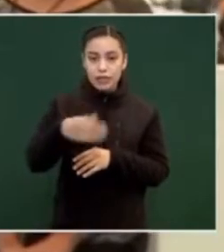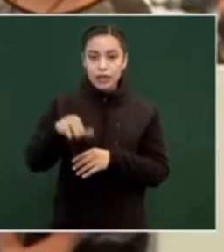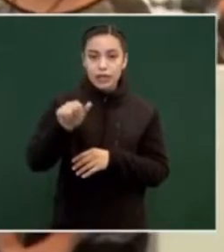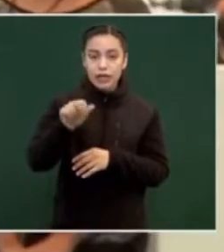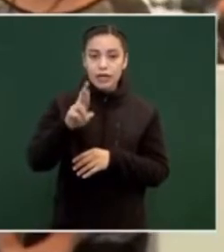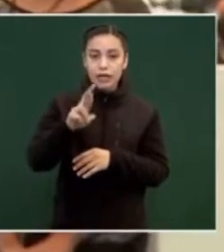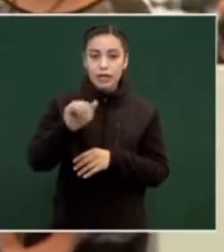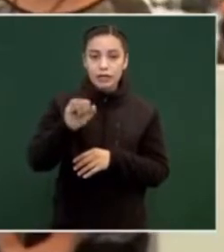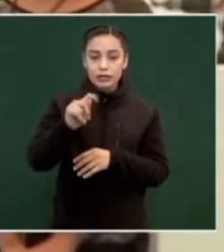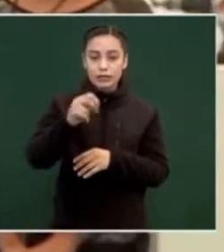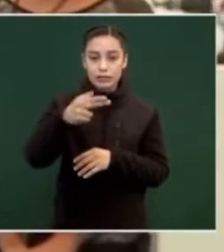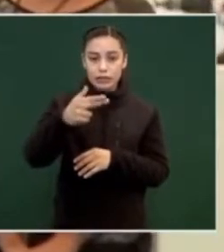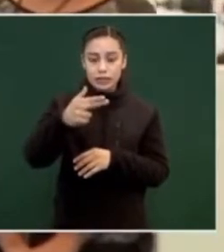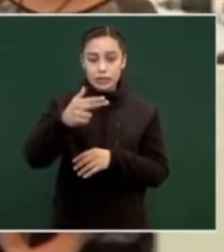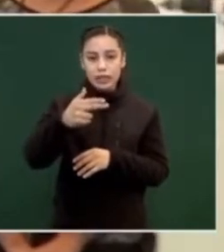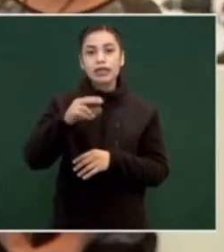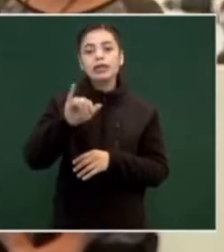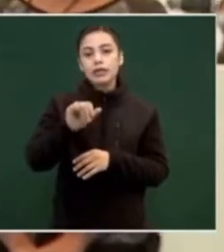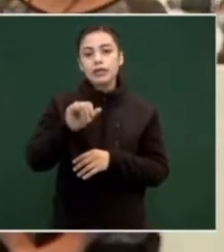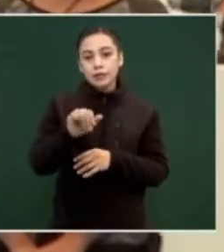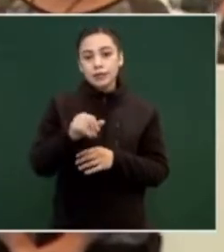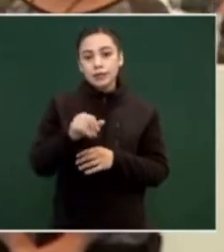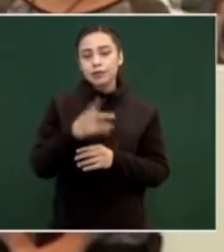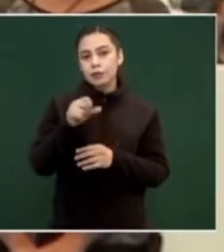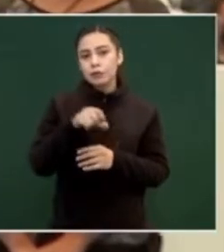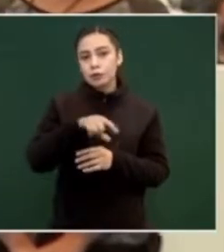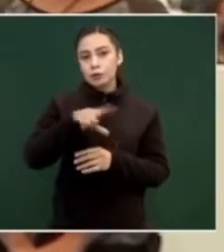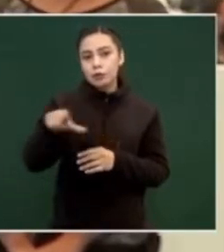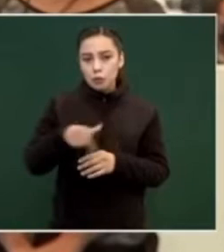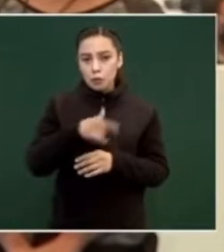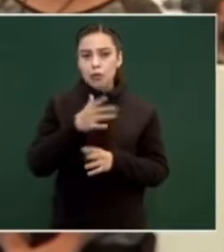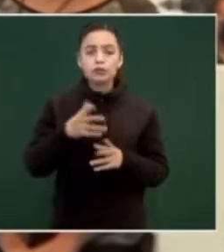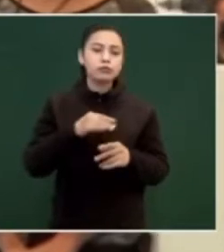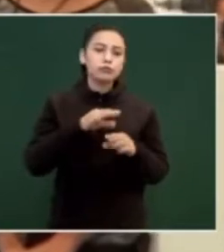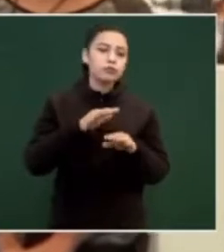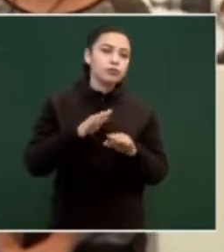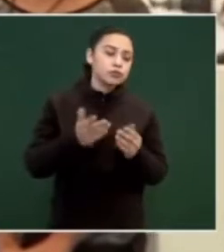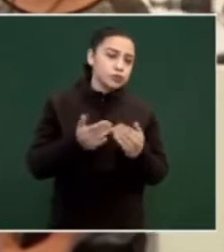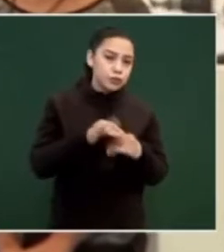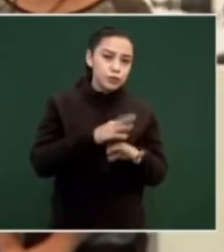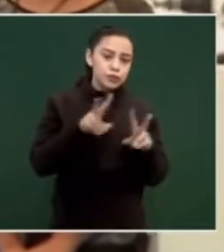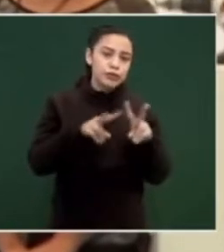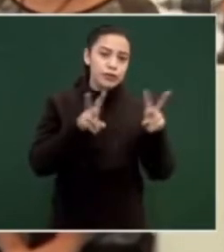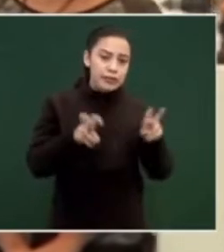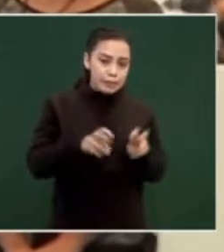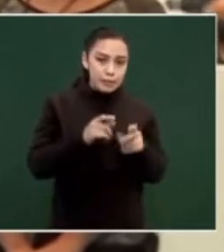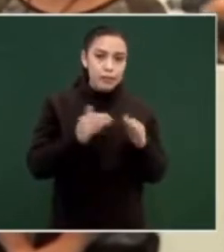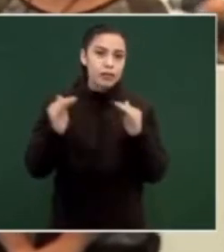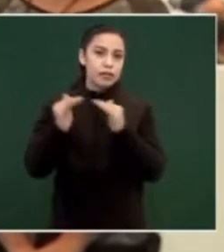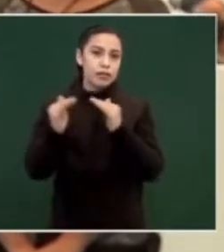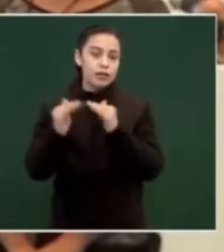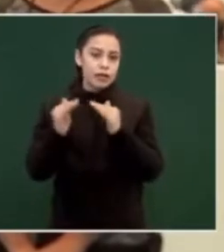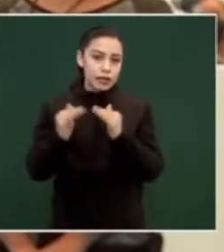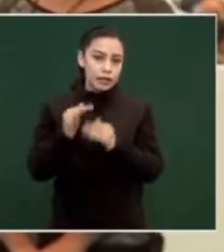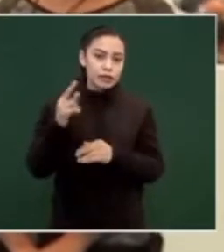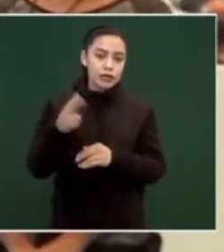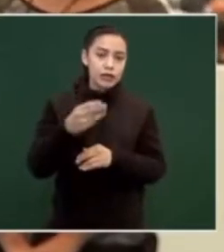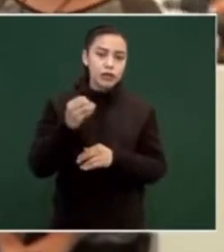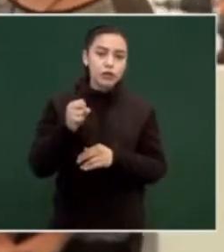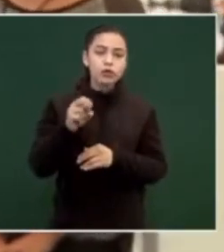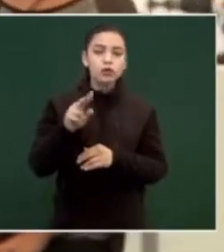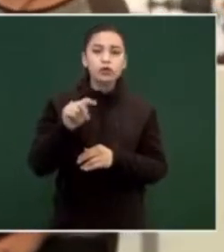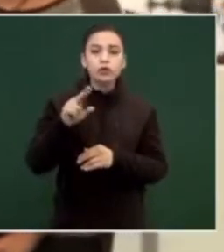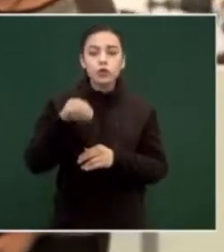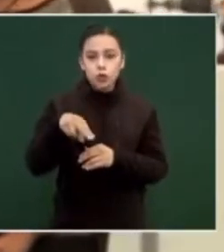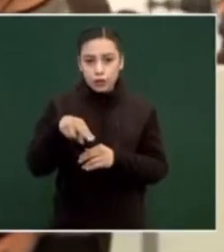chocolate chocolatería del rocío de la casa de houston que le hace juego a carlos loret de mola